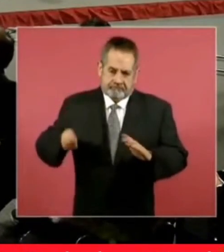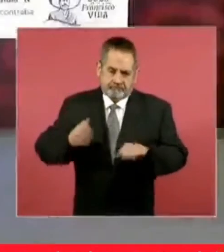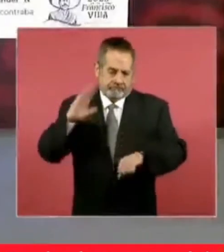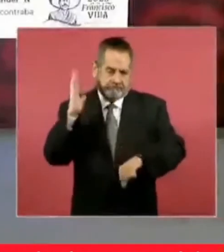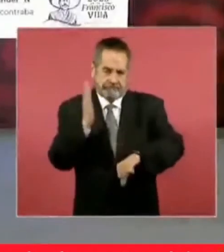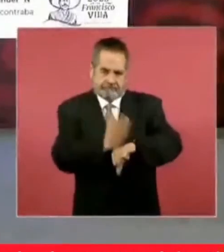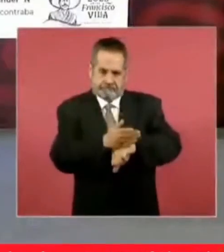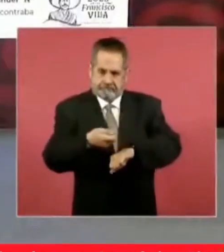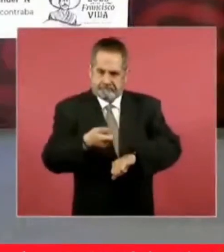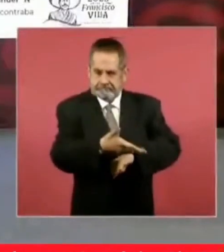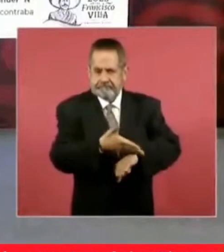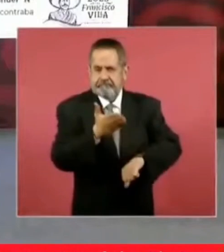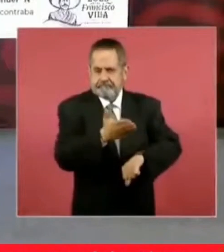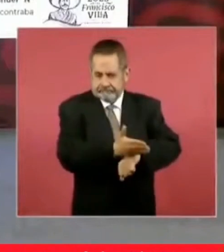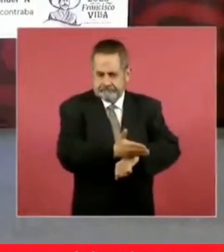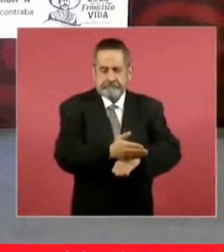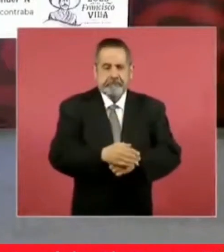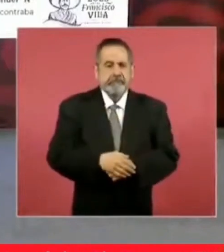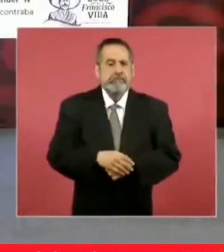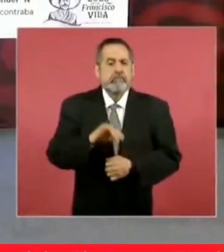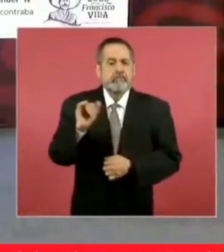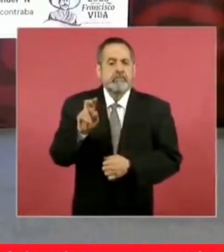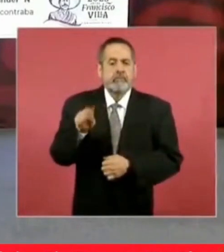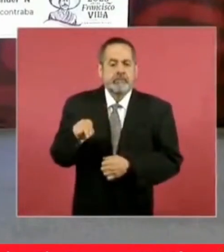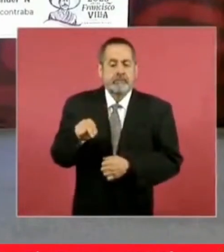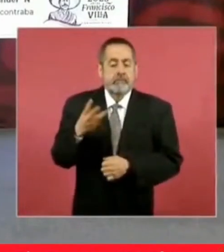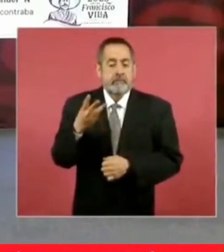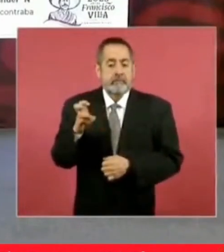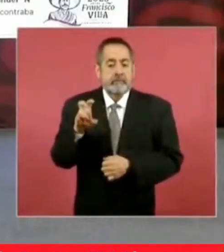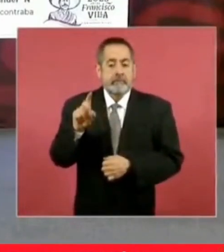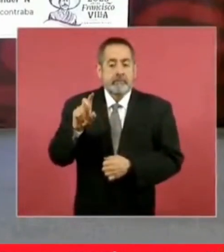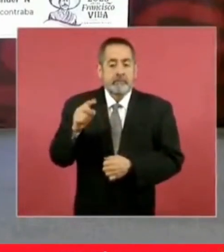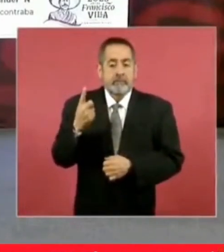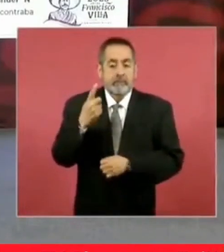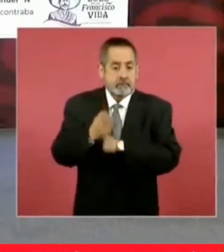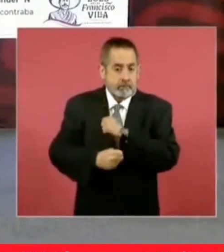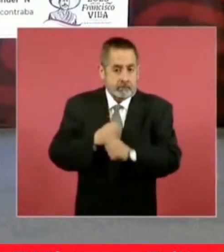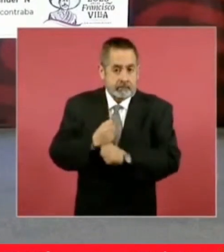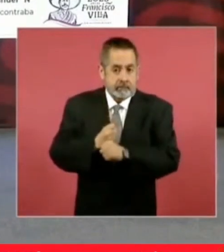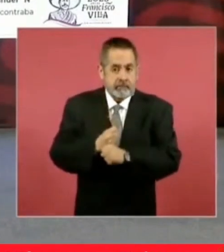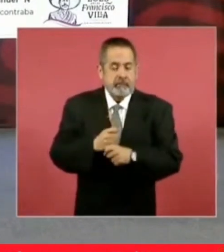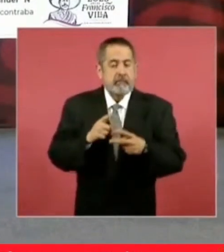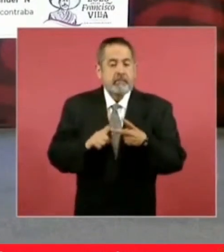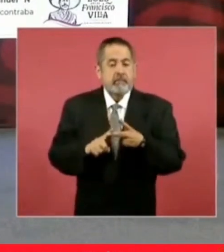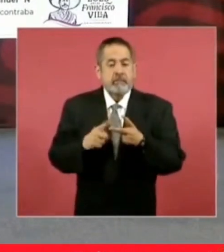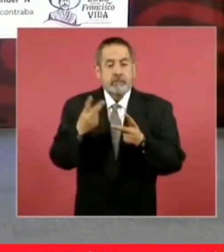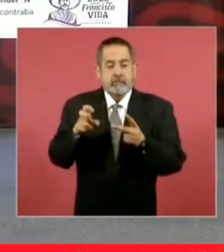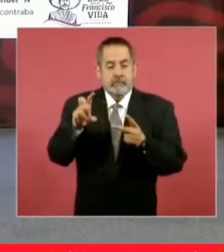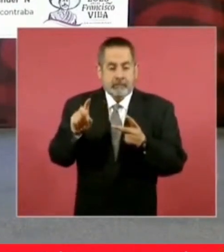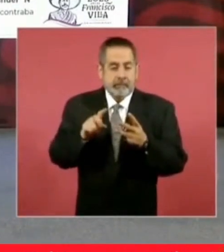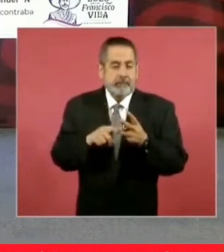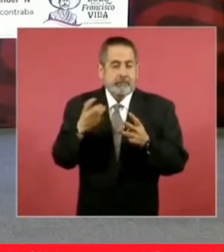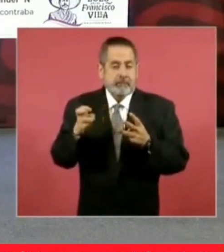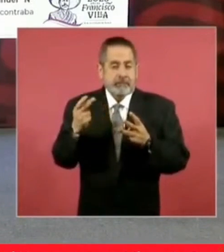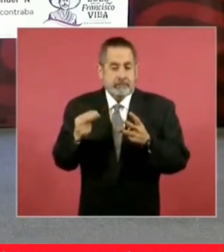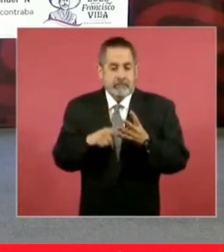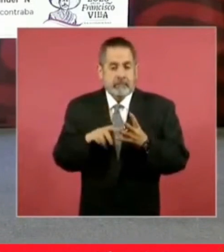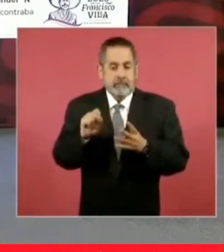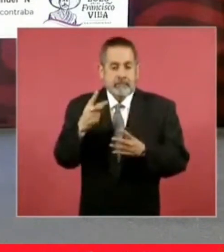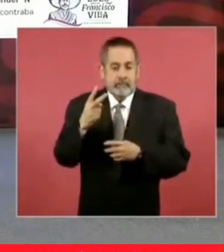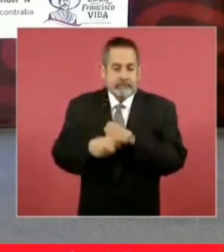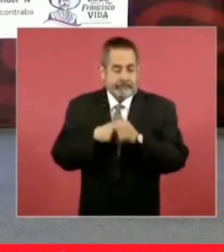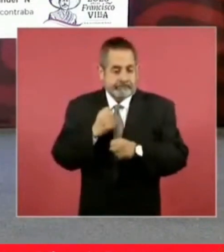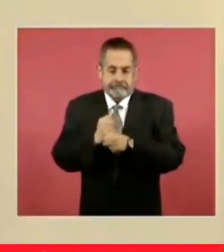de a Juan n de 331 años 2 por 330 325 y 62